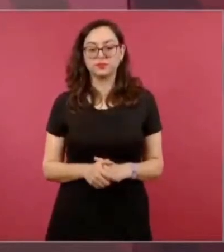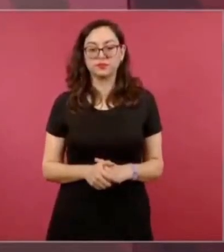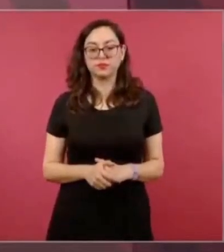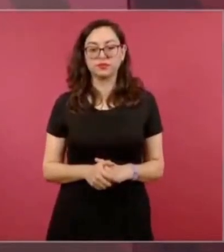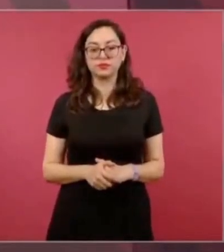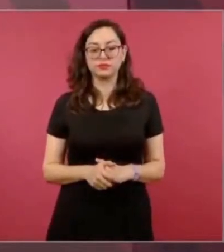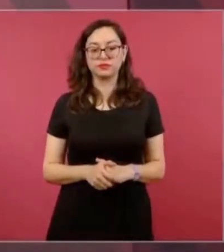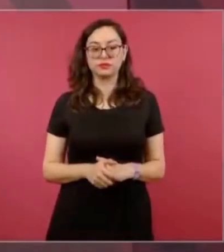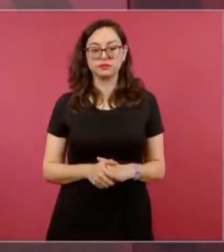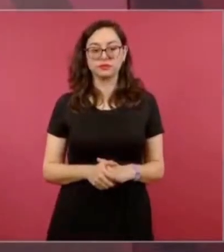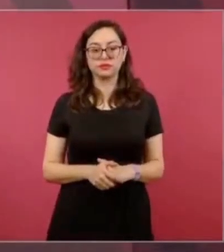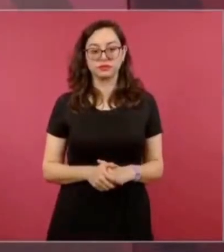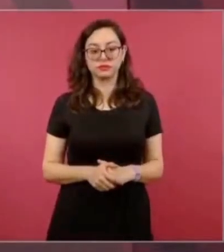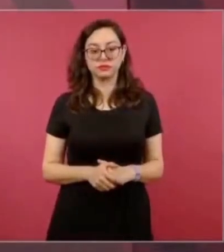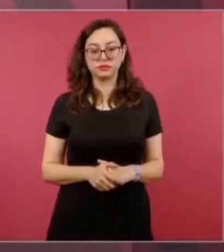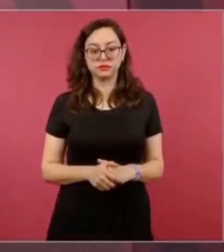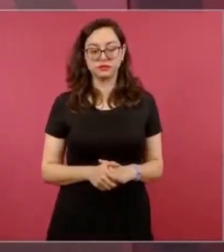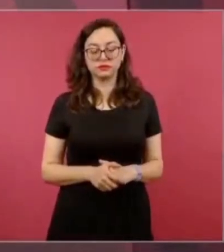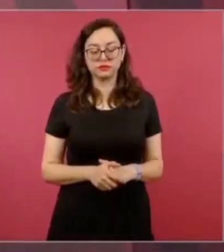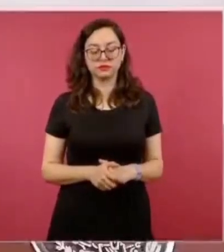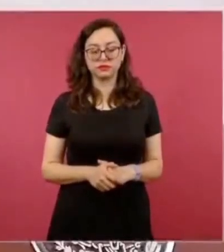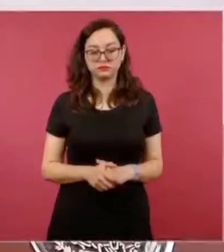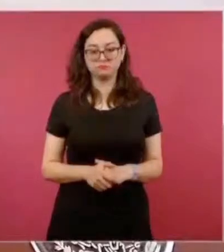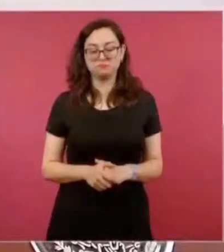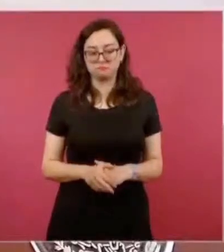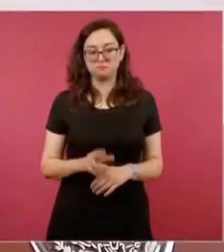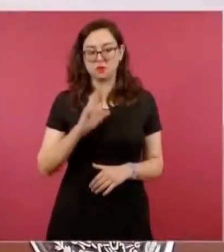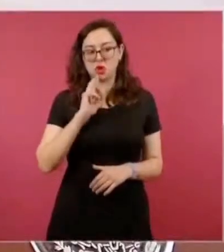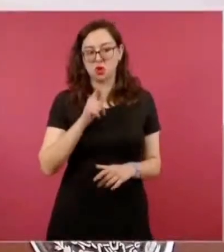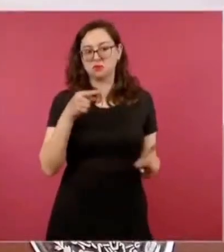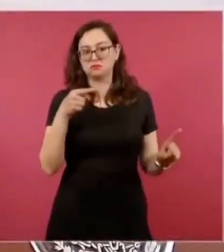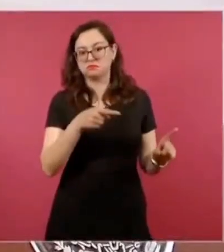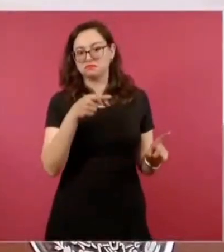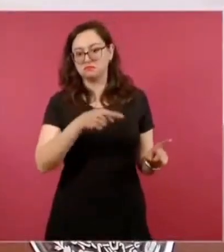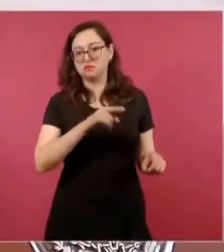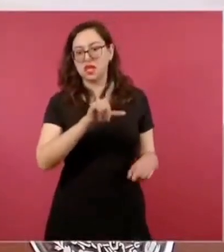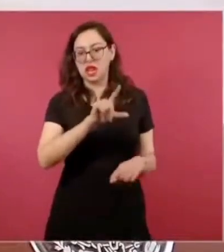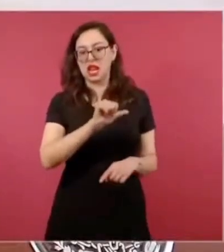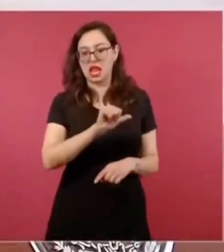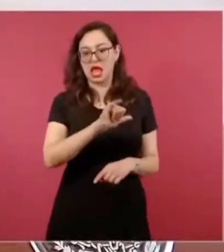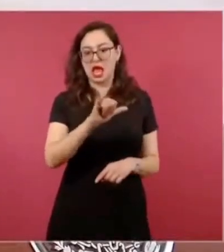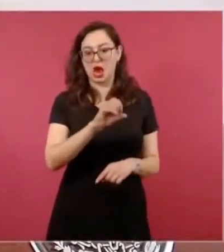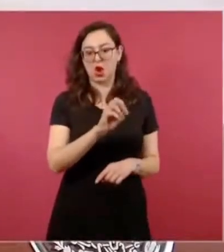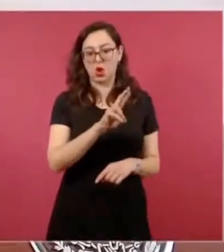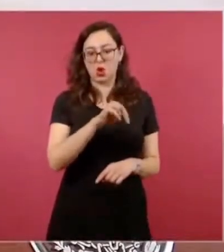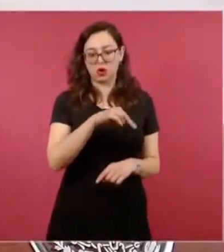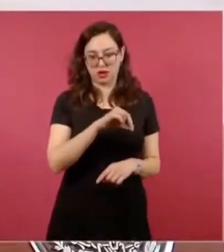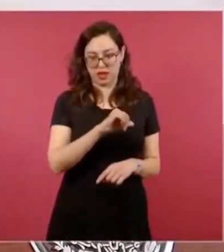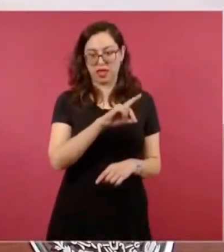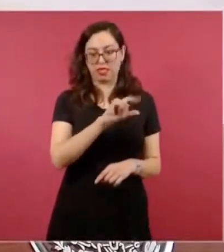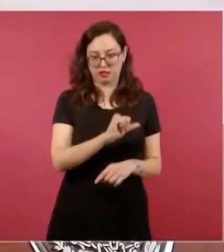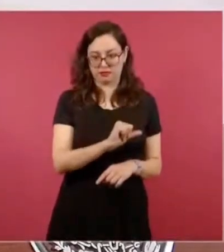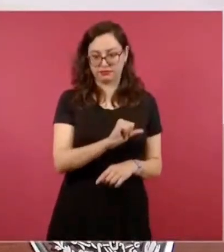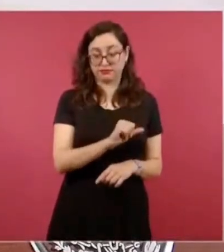mejor defensor de las causas del pueblo. Pero eran los dos medios